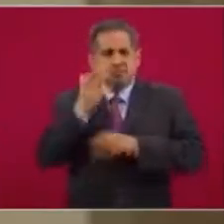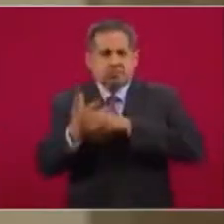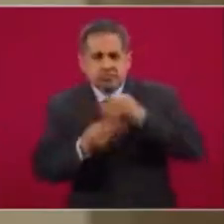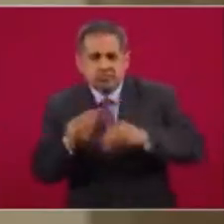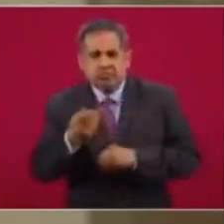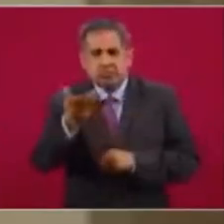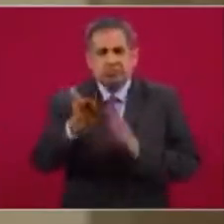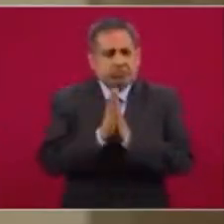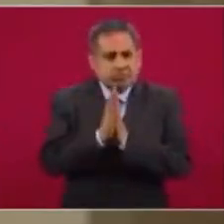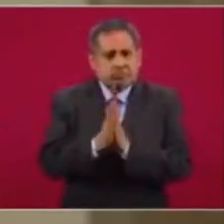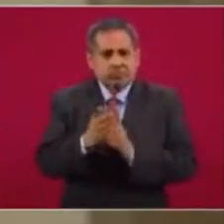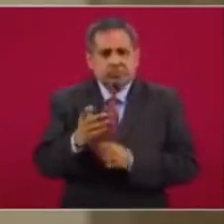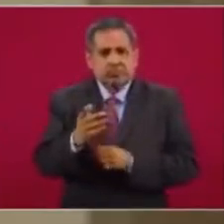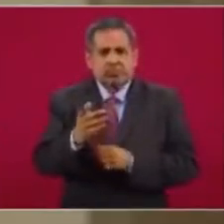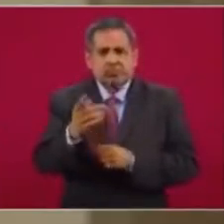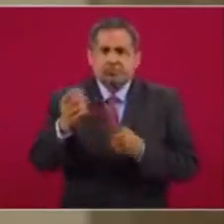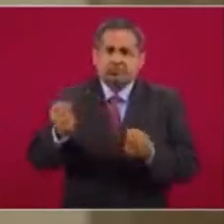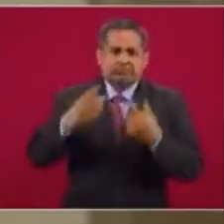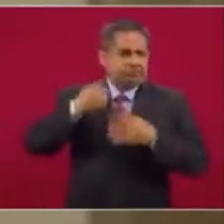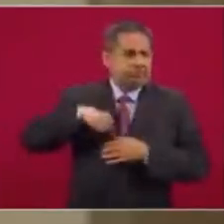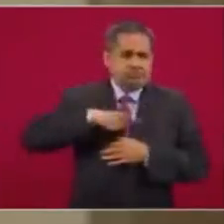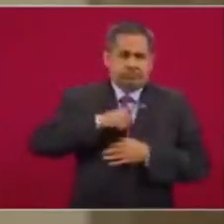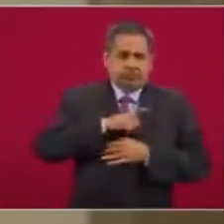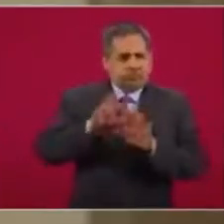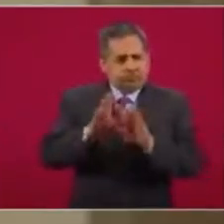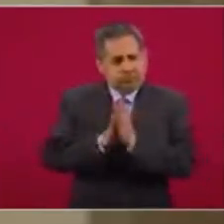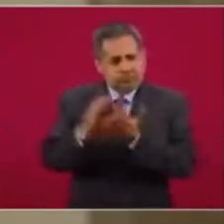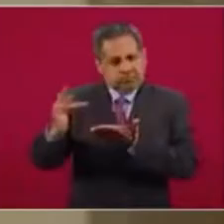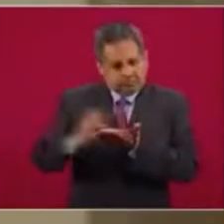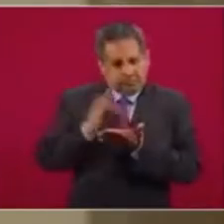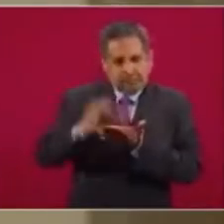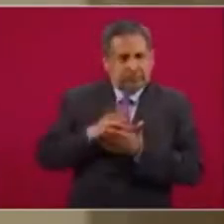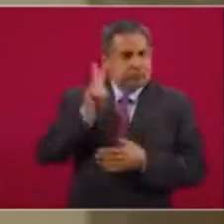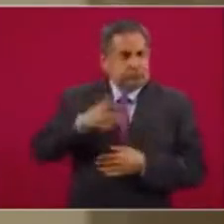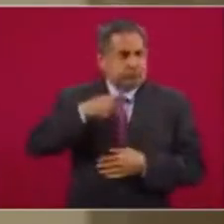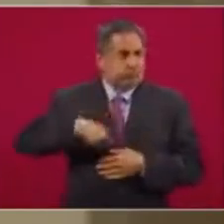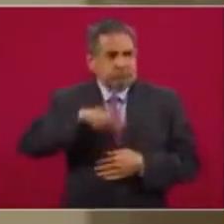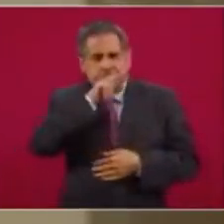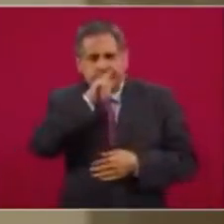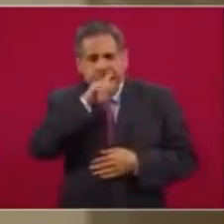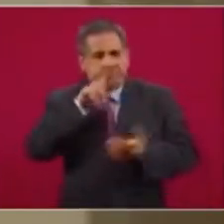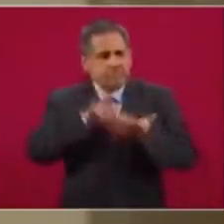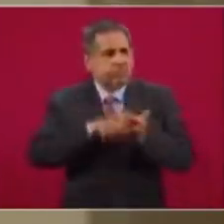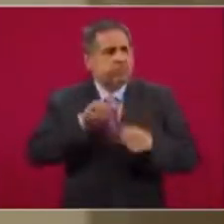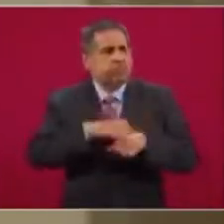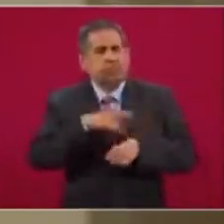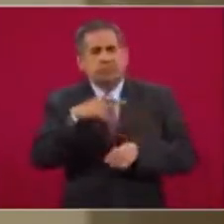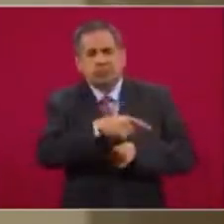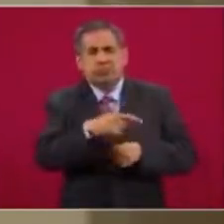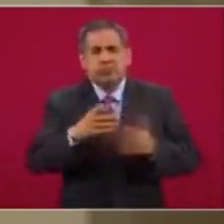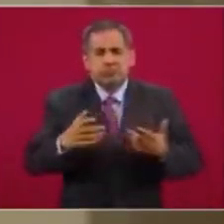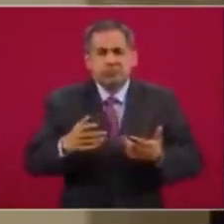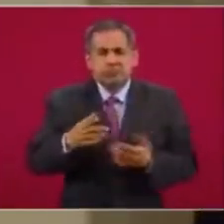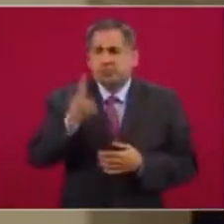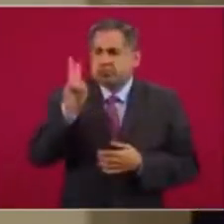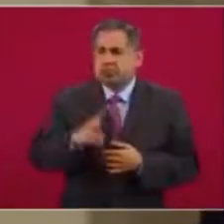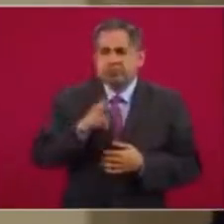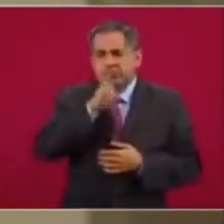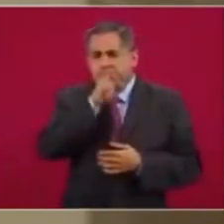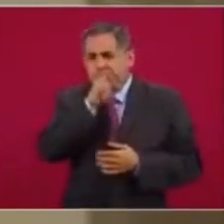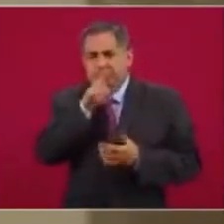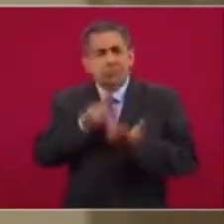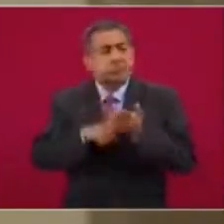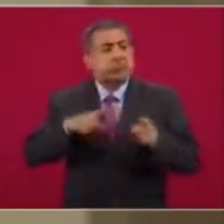pedirle que no nos deje solos a los jaliscienses, que estamos preocupados por las decisiones y que nos preocupa que